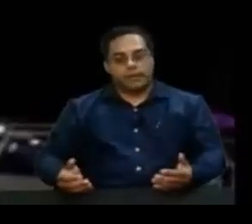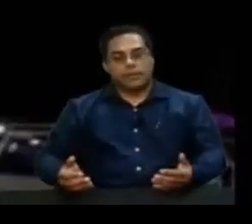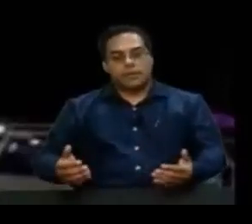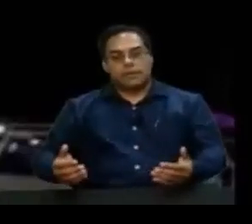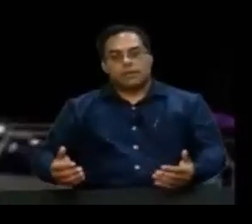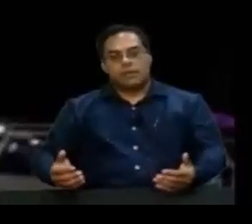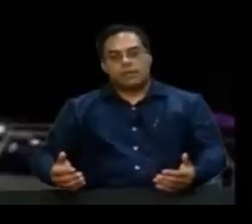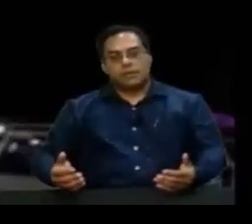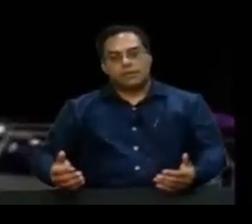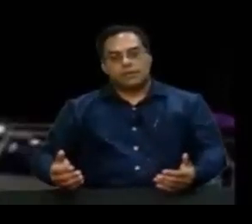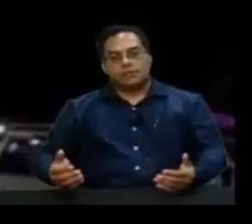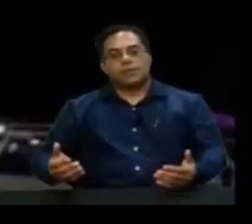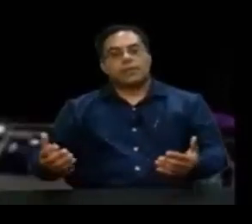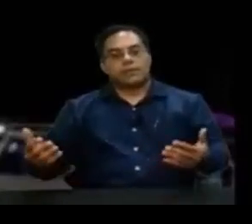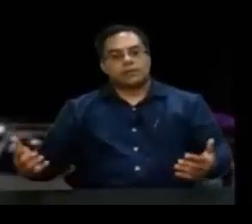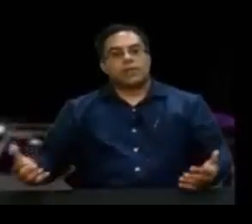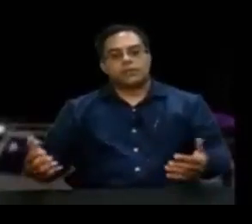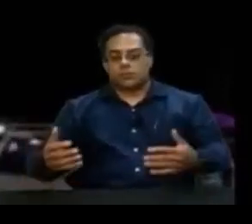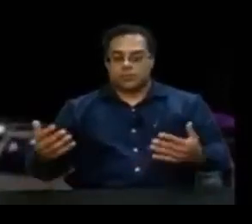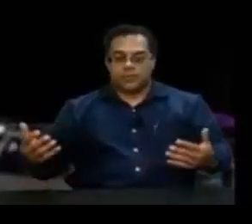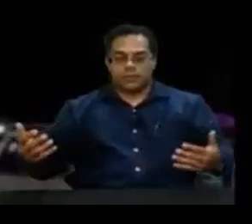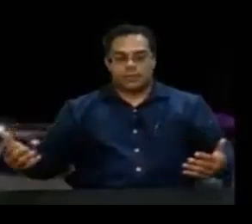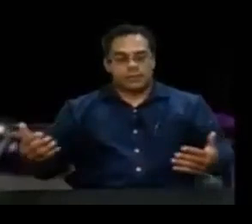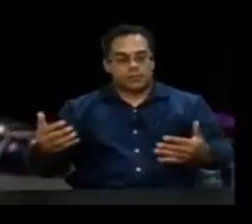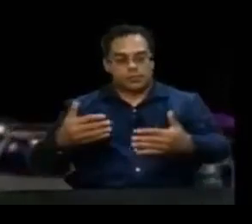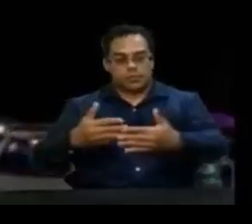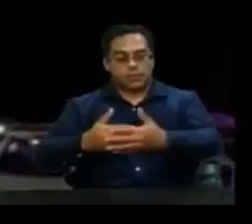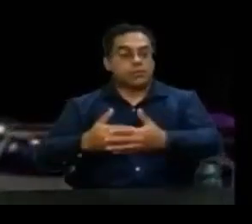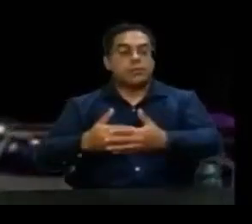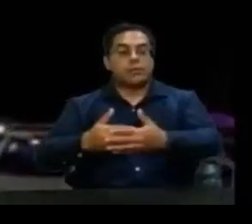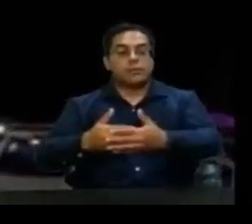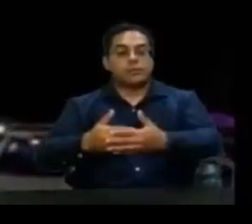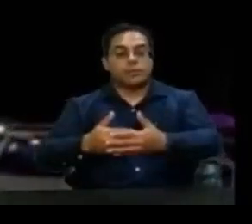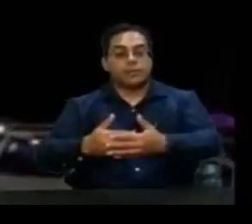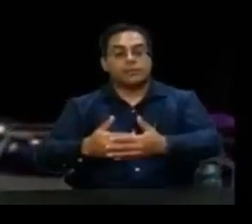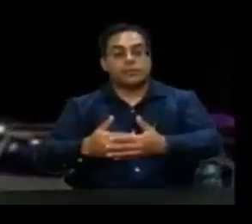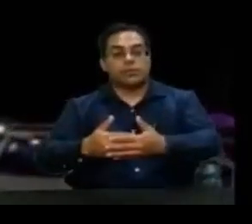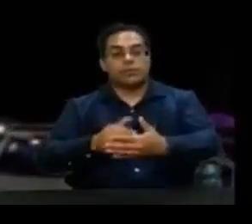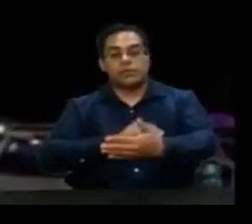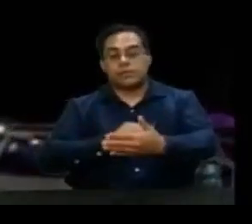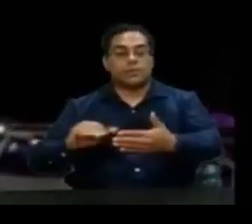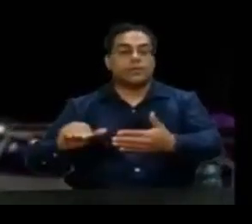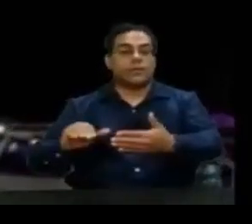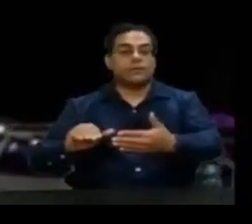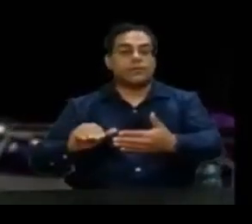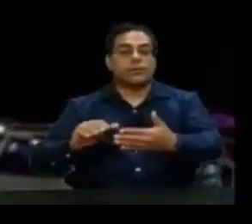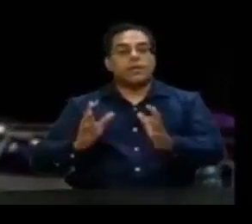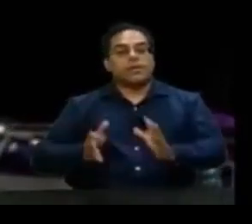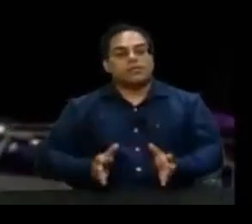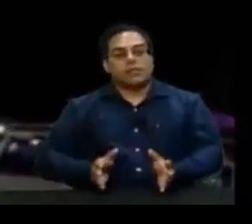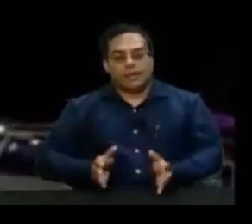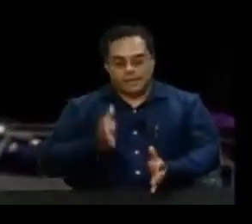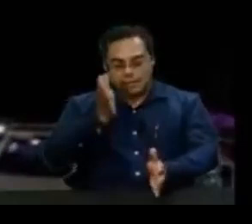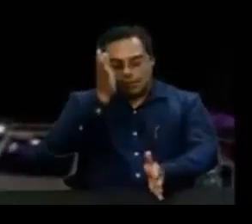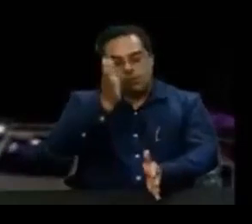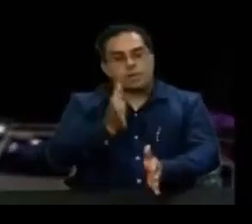siempre tiene que hacerse una reducción abierta, se aproximan los segmentos fracturados y se pone una fijación. ¿Esto